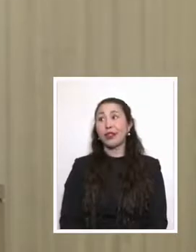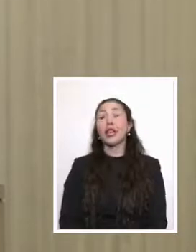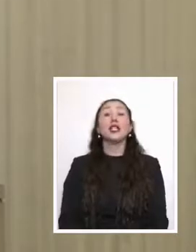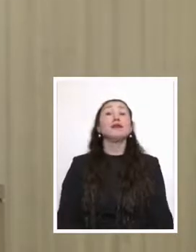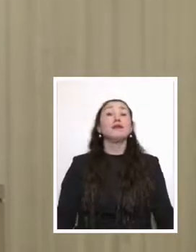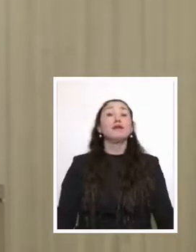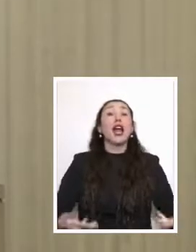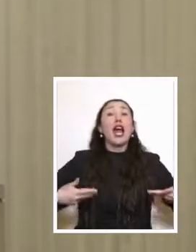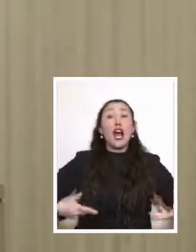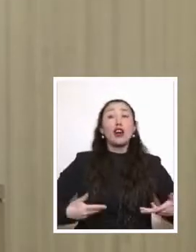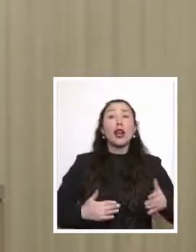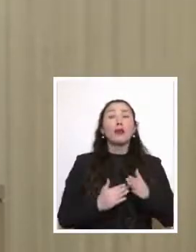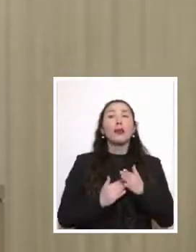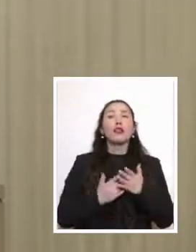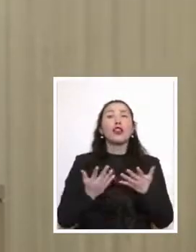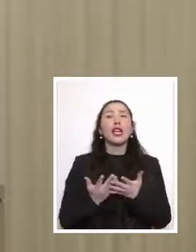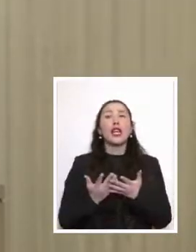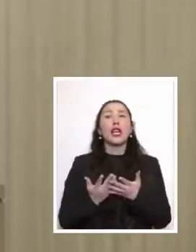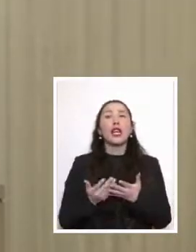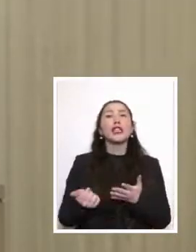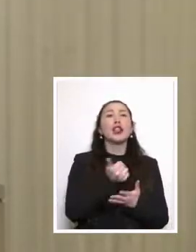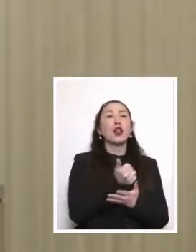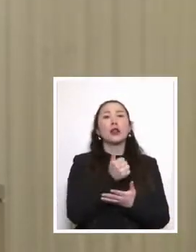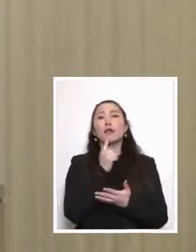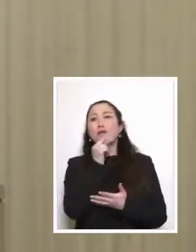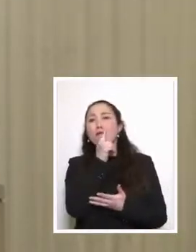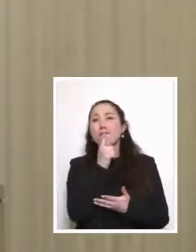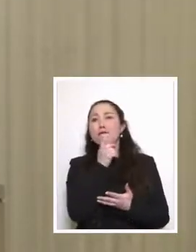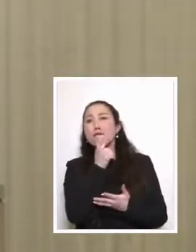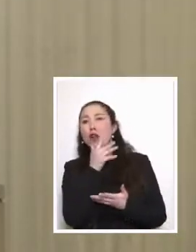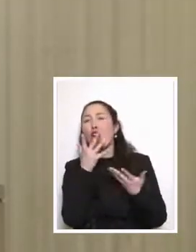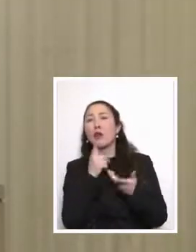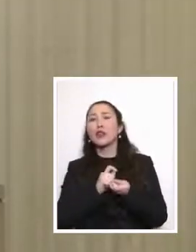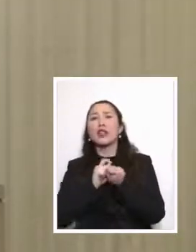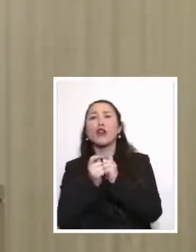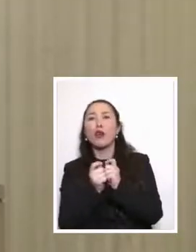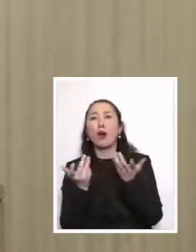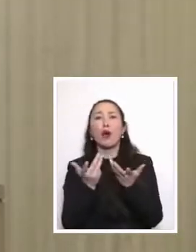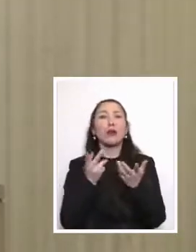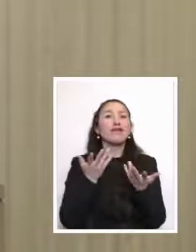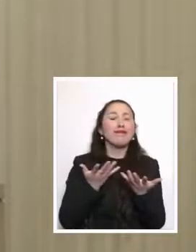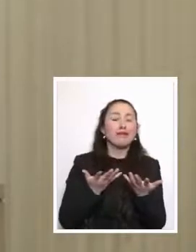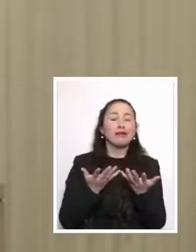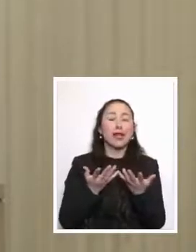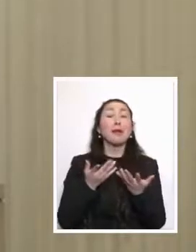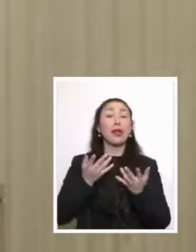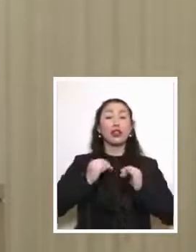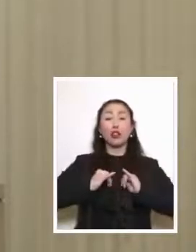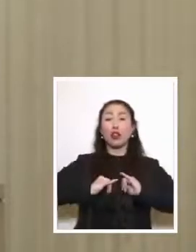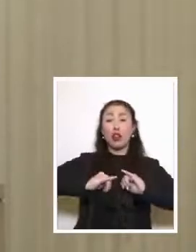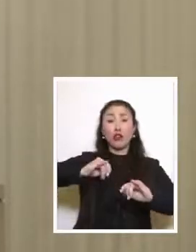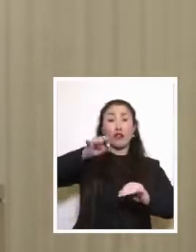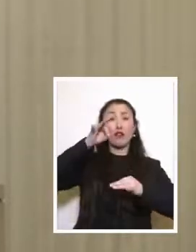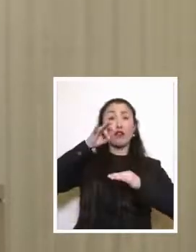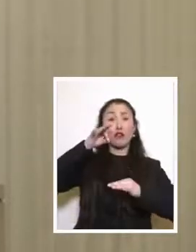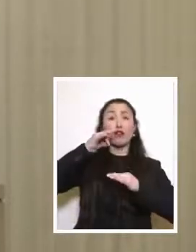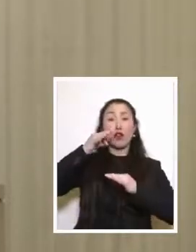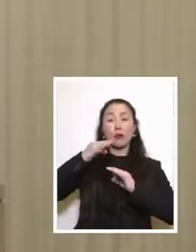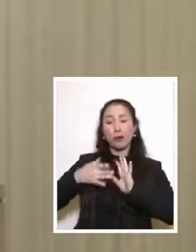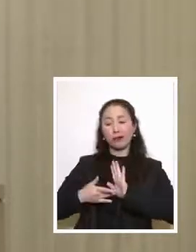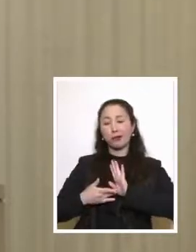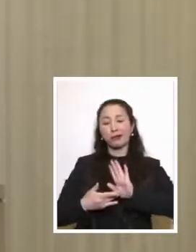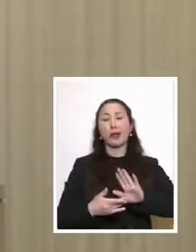momento, ¿no?, de cuestionarnos cómo podemos transformar esta educación, ¿no? Y para ello, ese informe nos ofrece